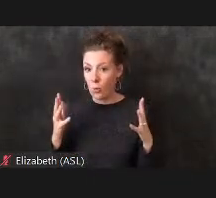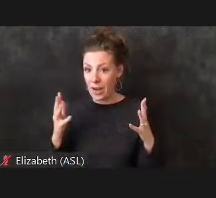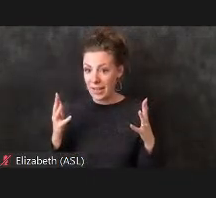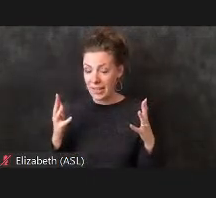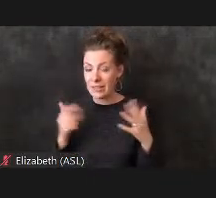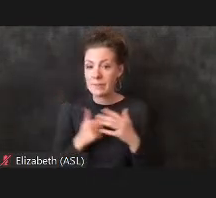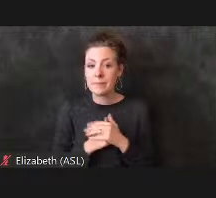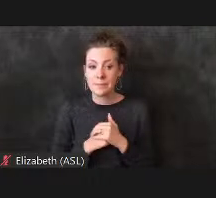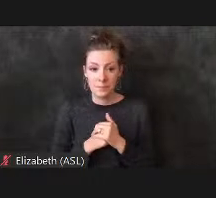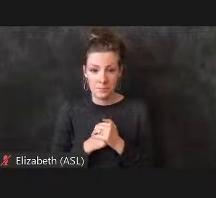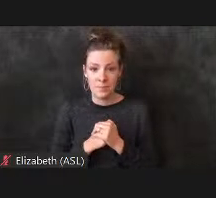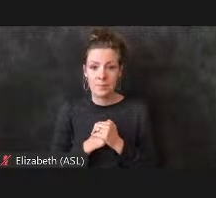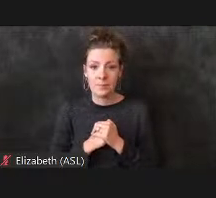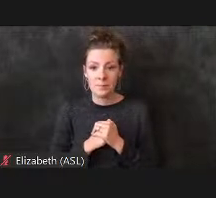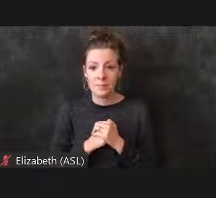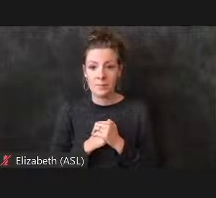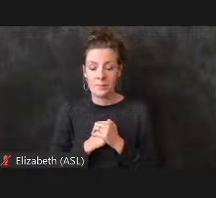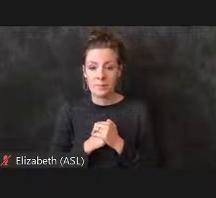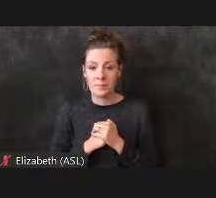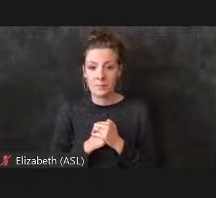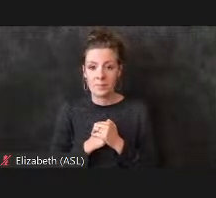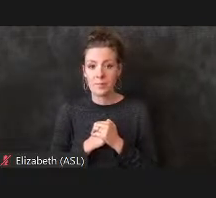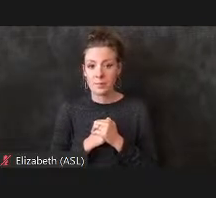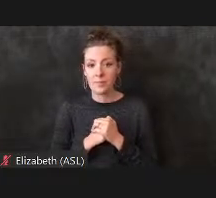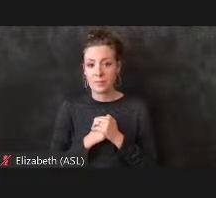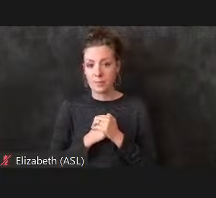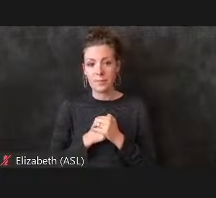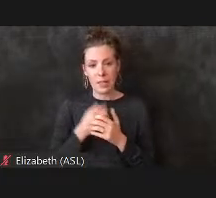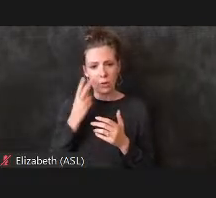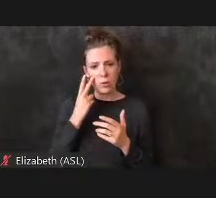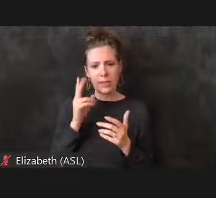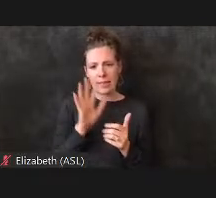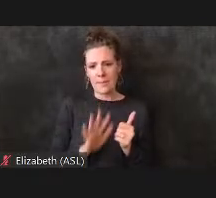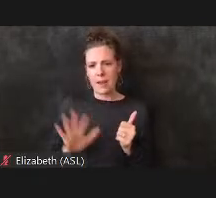23,787 dosis que se han administrado.